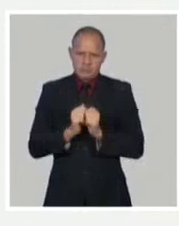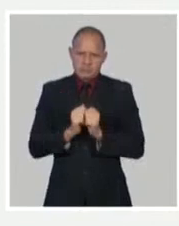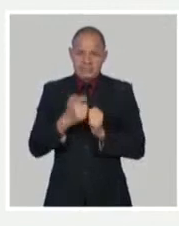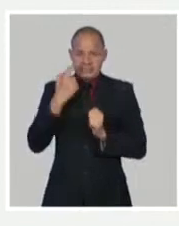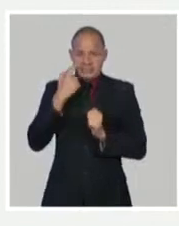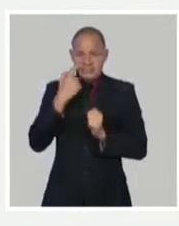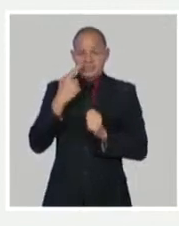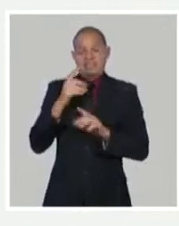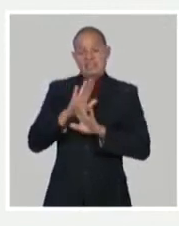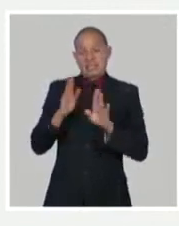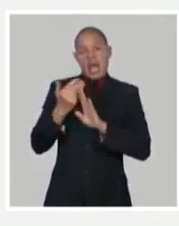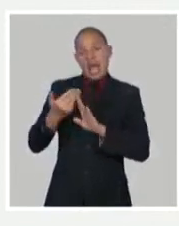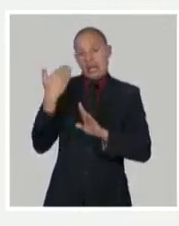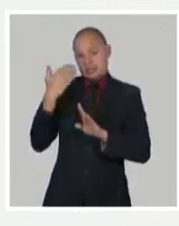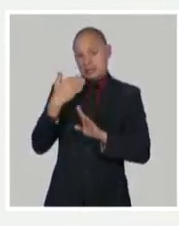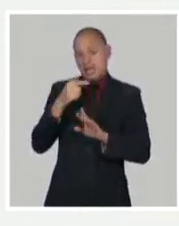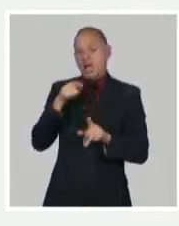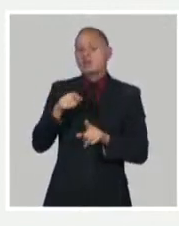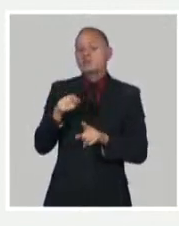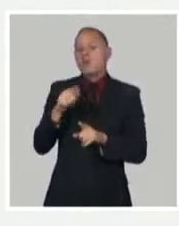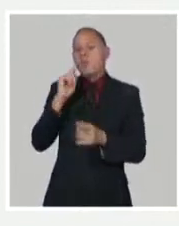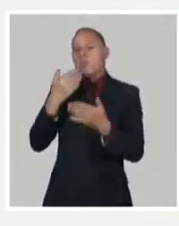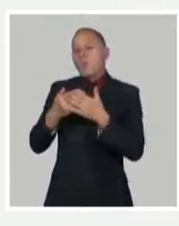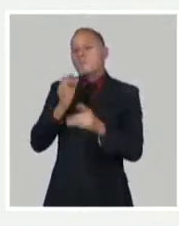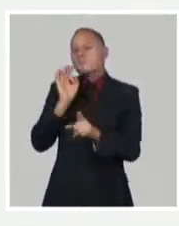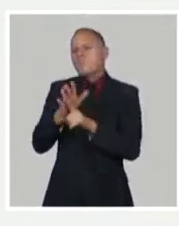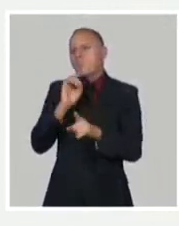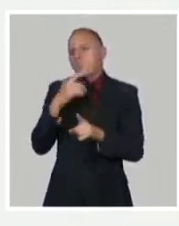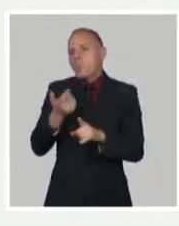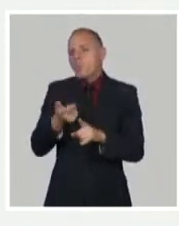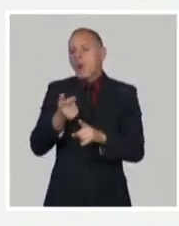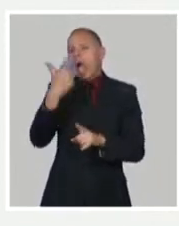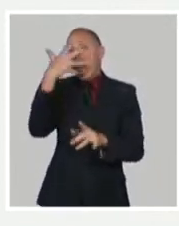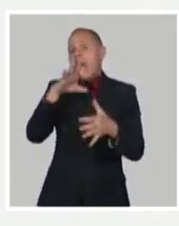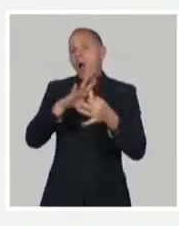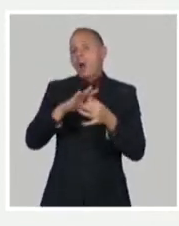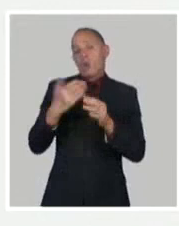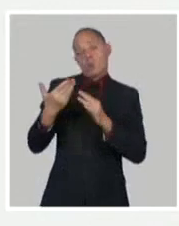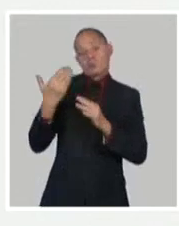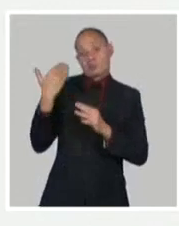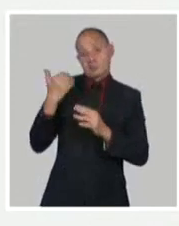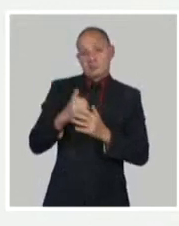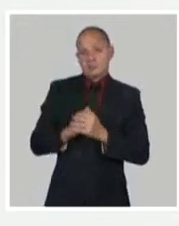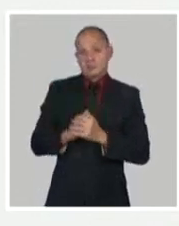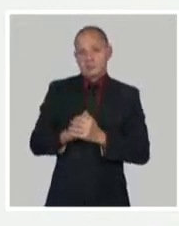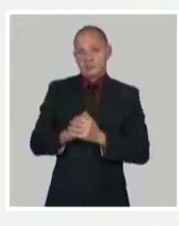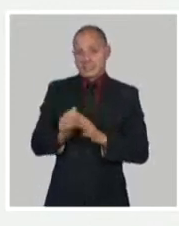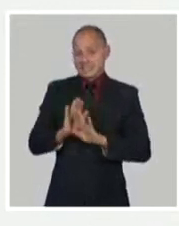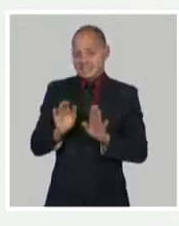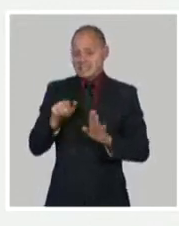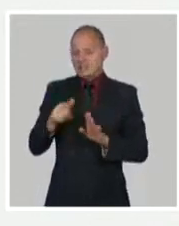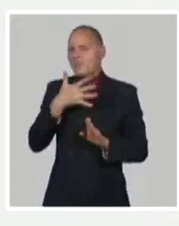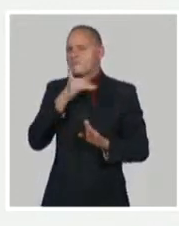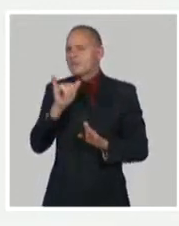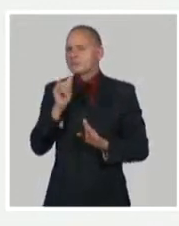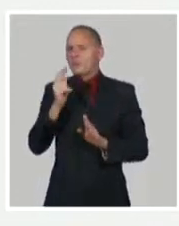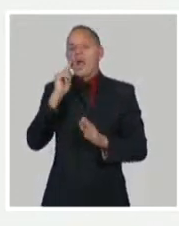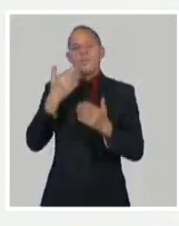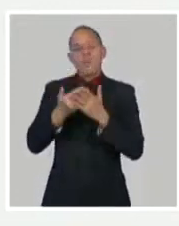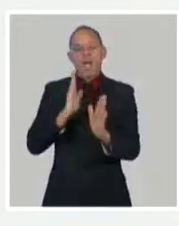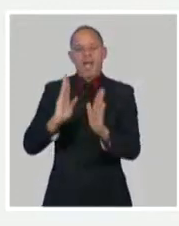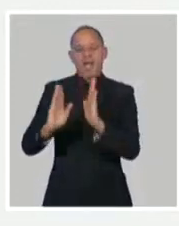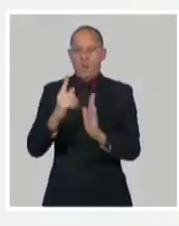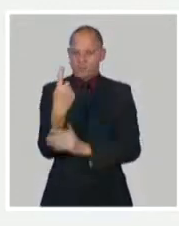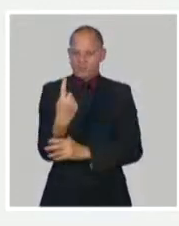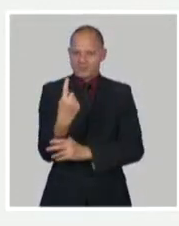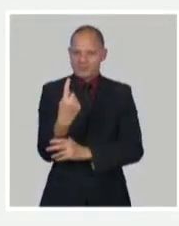empezamos en agosto. En total, esas 100 personas demostraron lo que aspira a ser una fase 1 de un ensayo clínico, demostrar que la vacuna es segura.